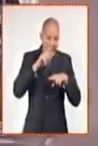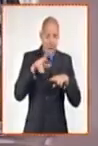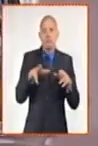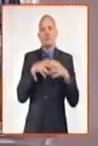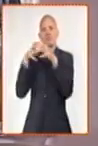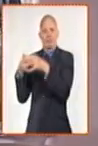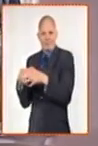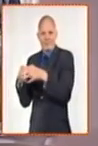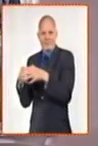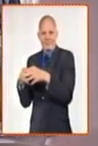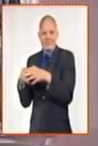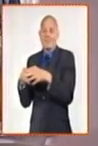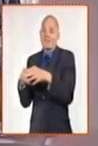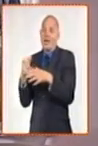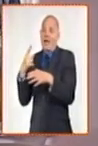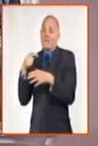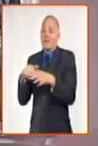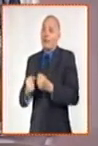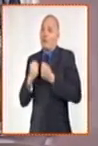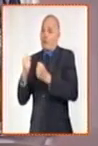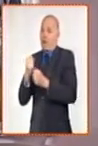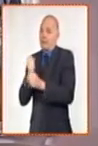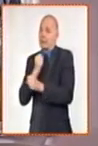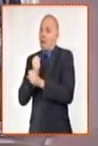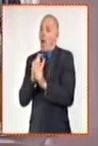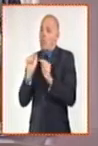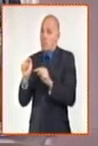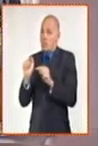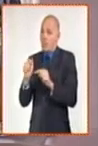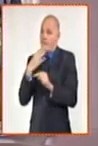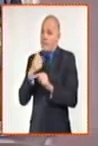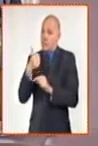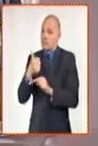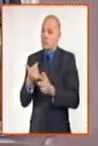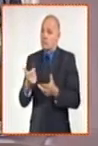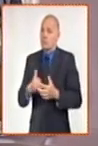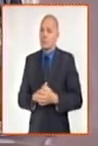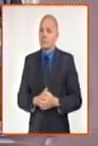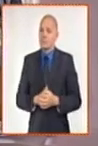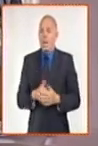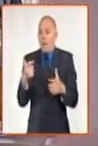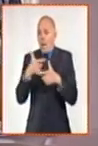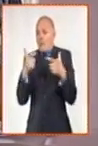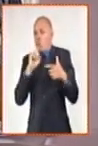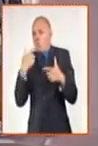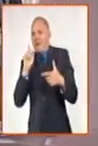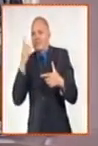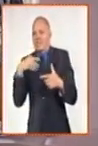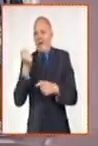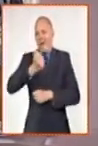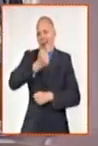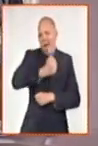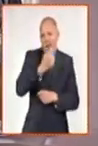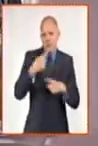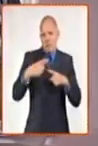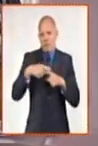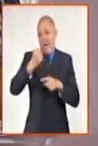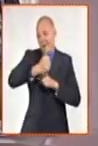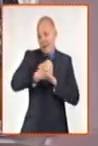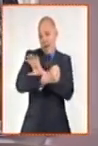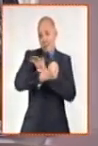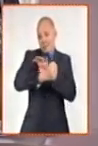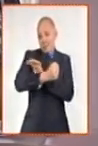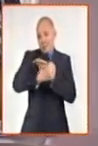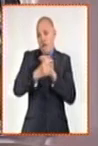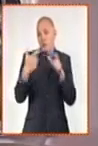una parte importante aquí en La Habana, se van a pasar a la Pinar del Río. Sobre todo los carros de brigada, las brigadas, que